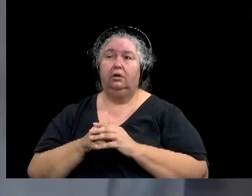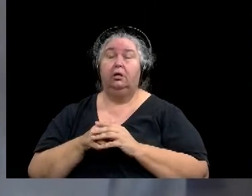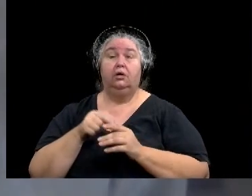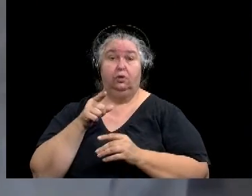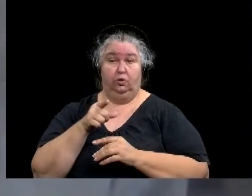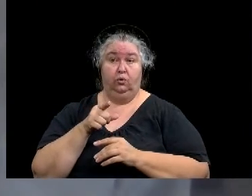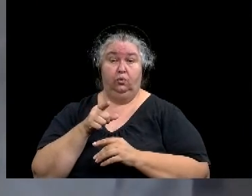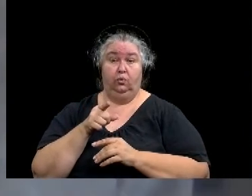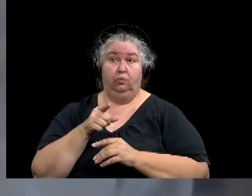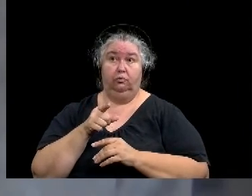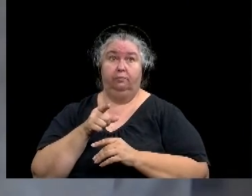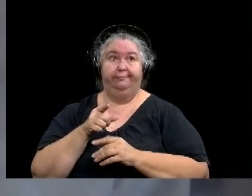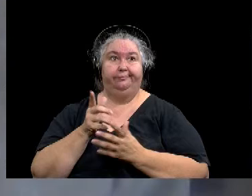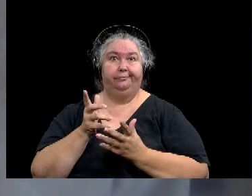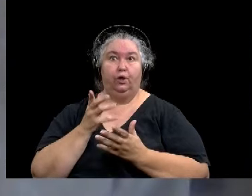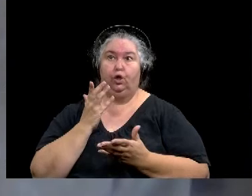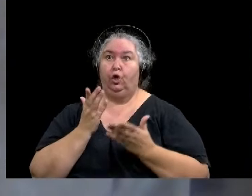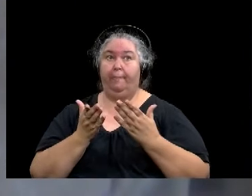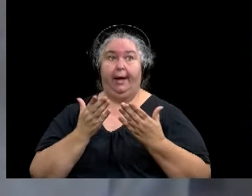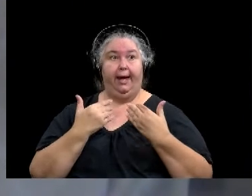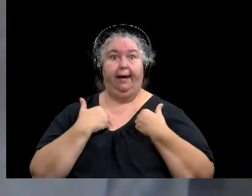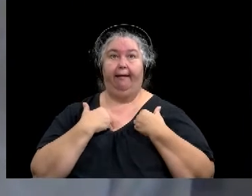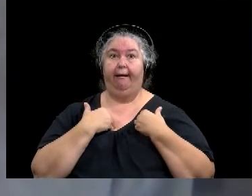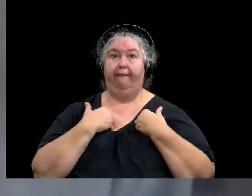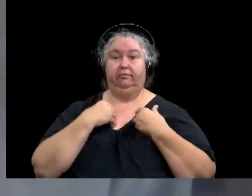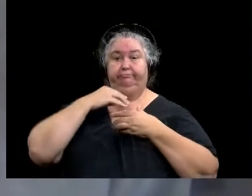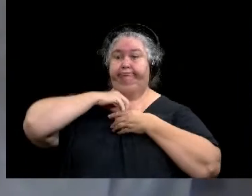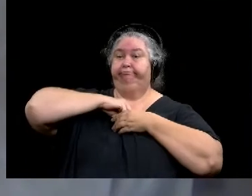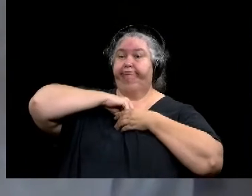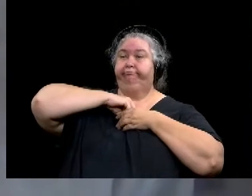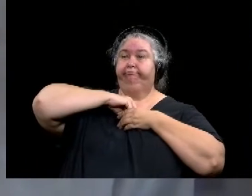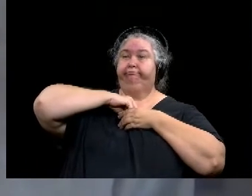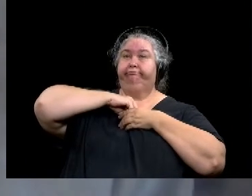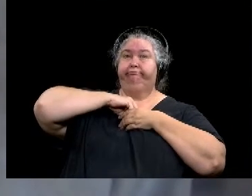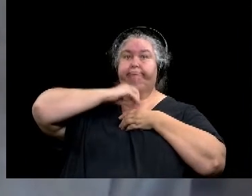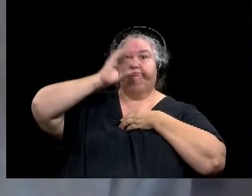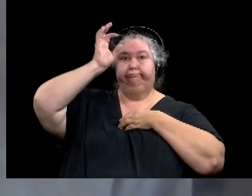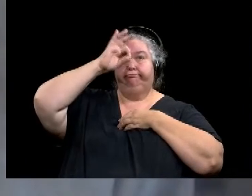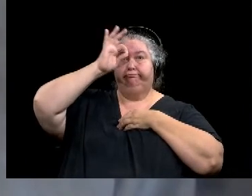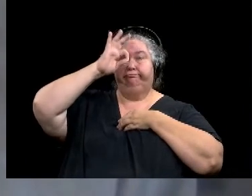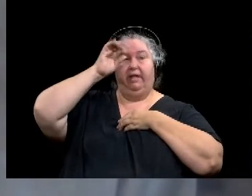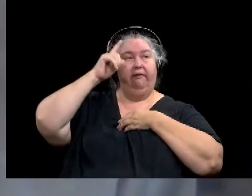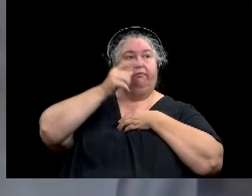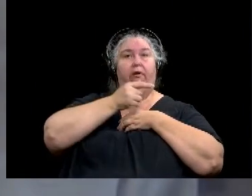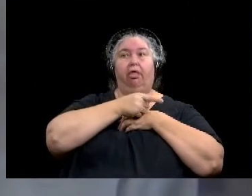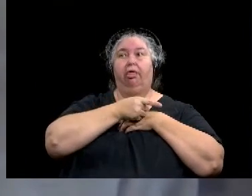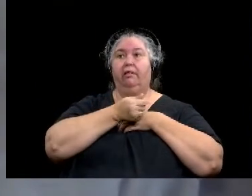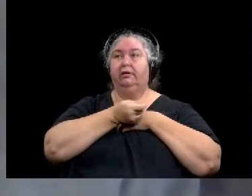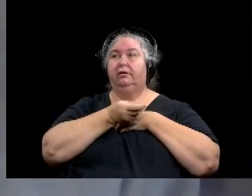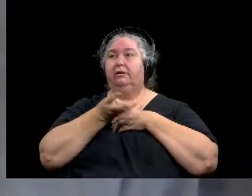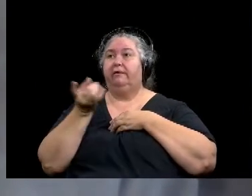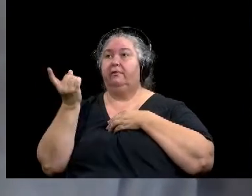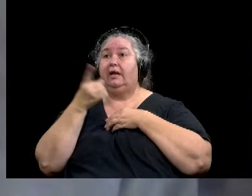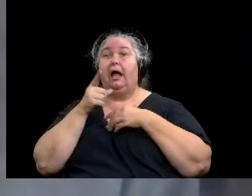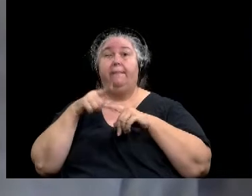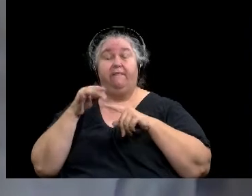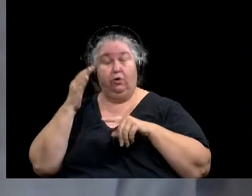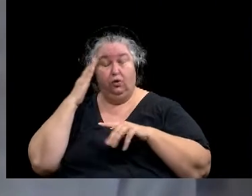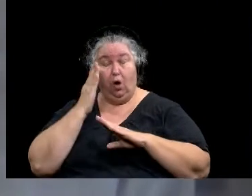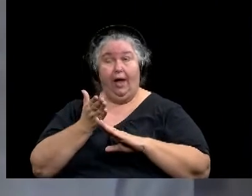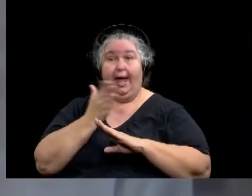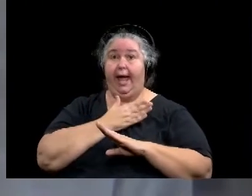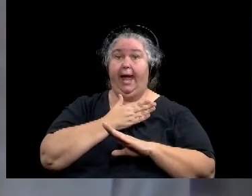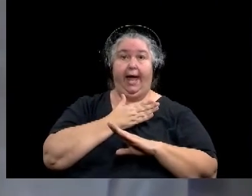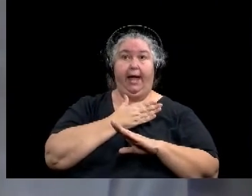médicos ellos nos apoyan y dicen que vayan a tomar es la prueba si